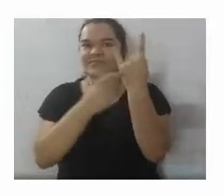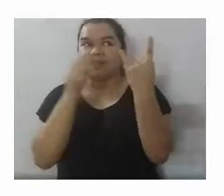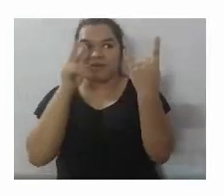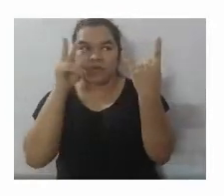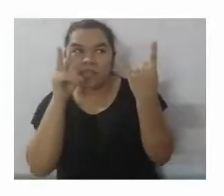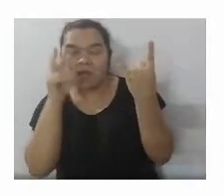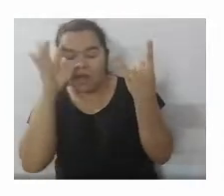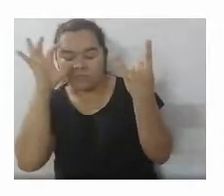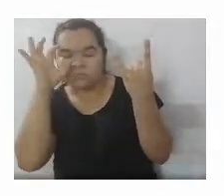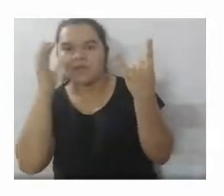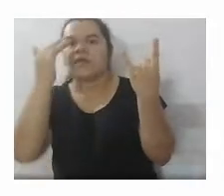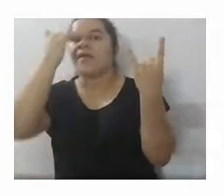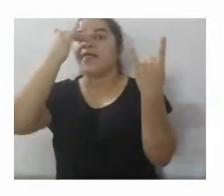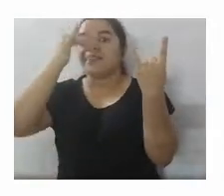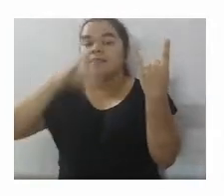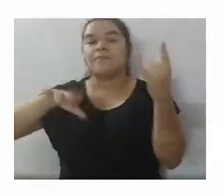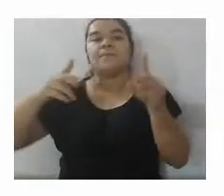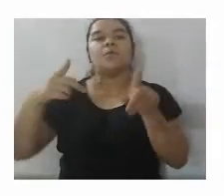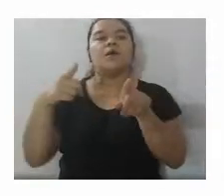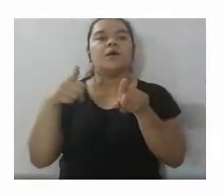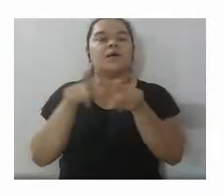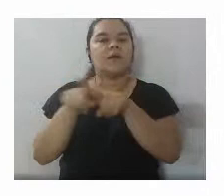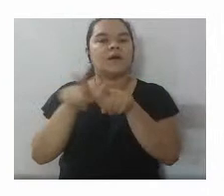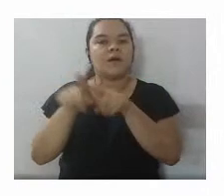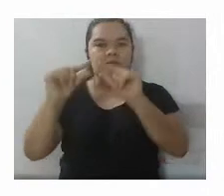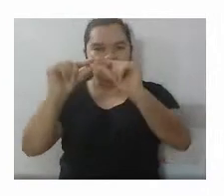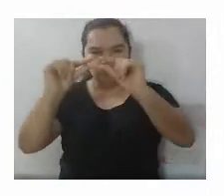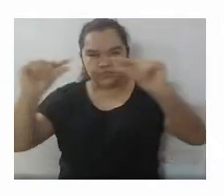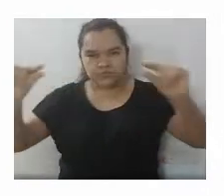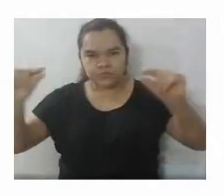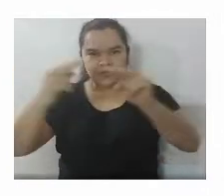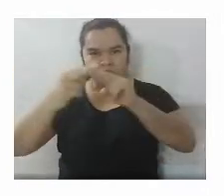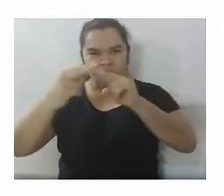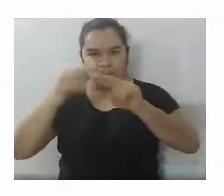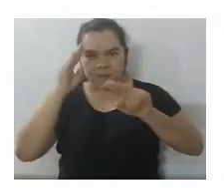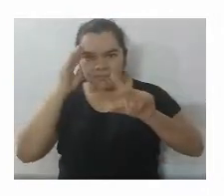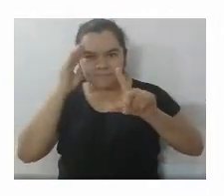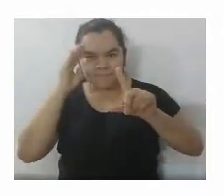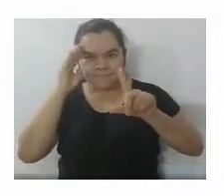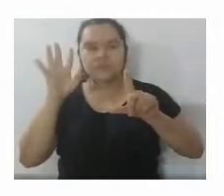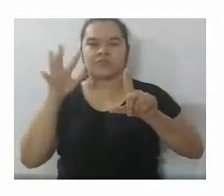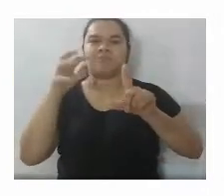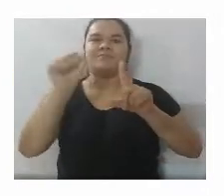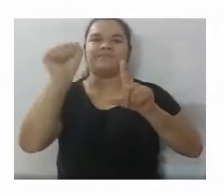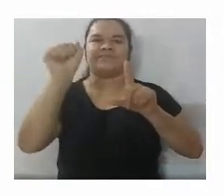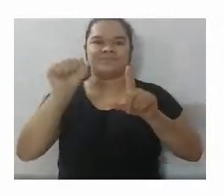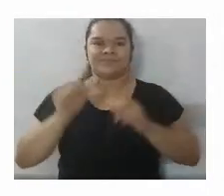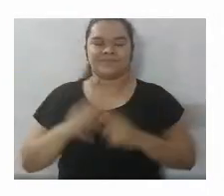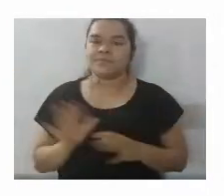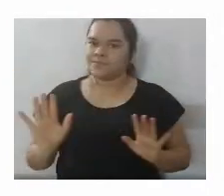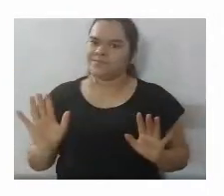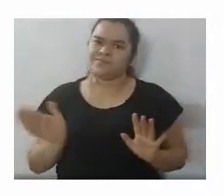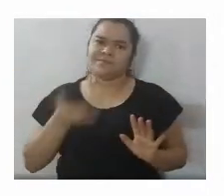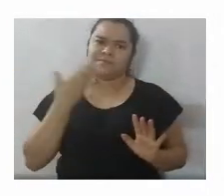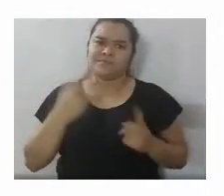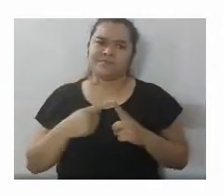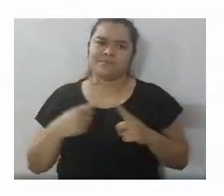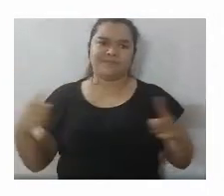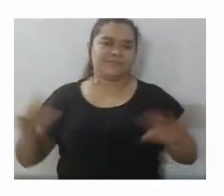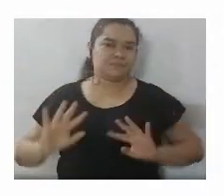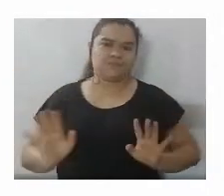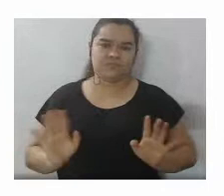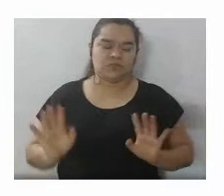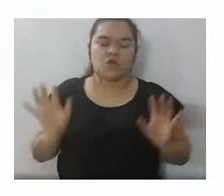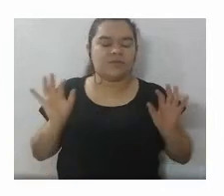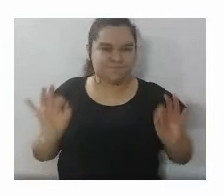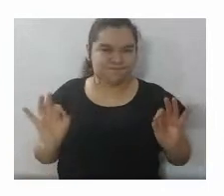la, de la unidad académica y después posteriormente de la carrera. Pero bueno, dicho eso, no quiero robar muchos minutos más, y bueno, gracias Karina, y cualquier